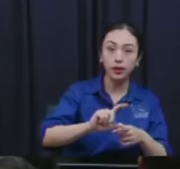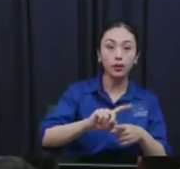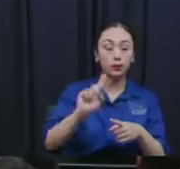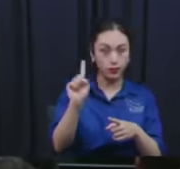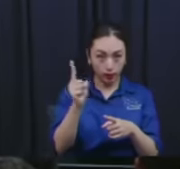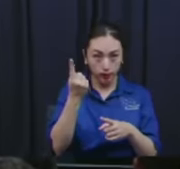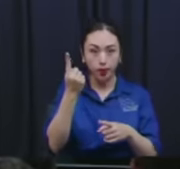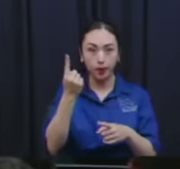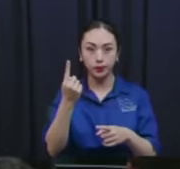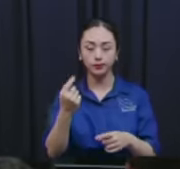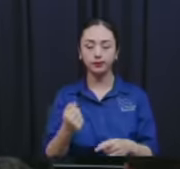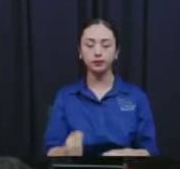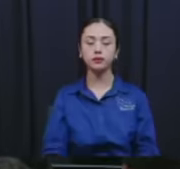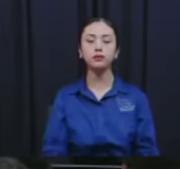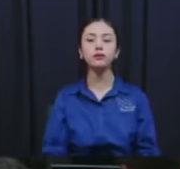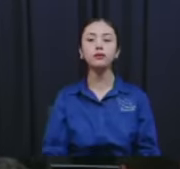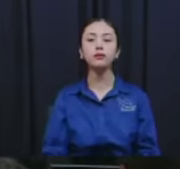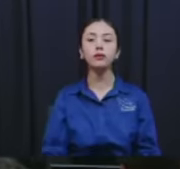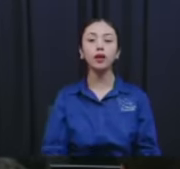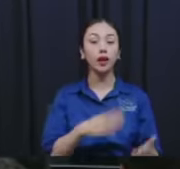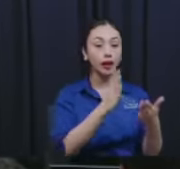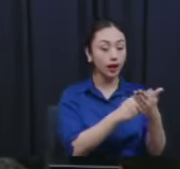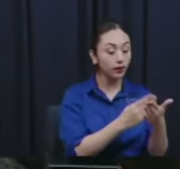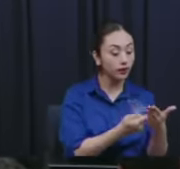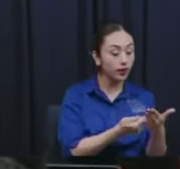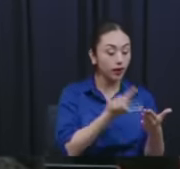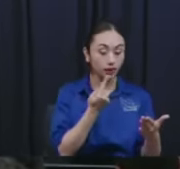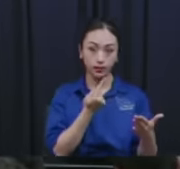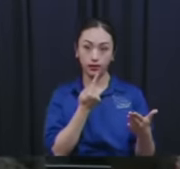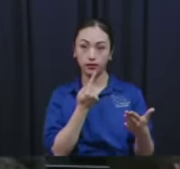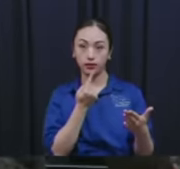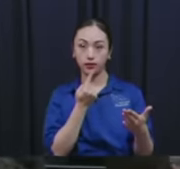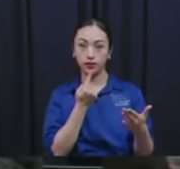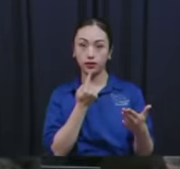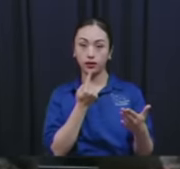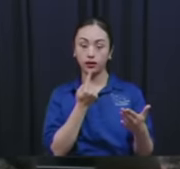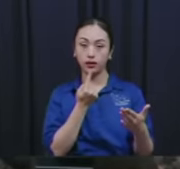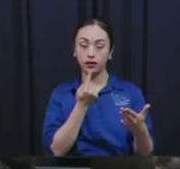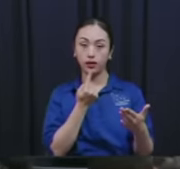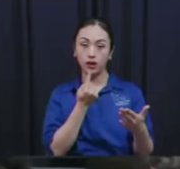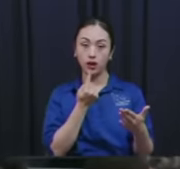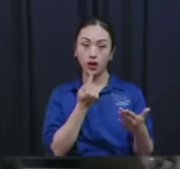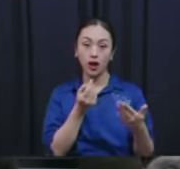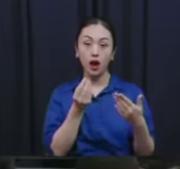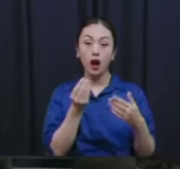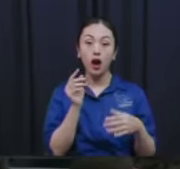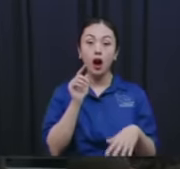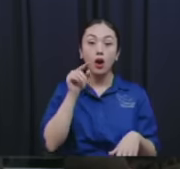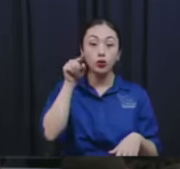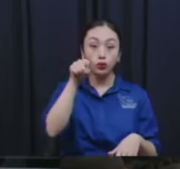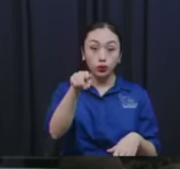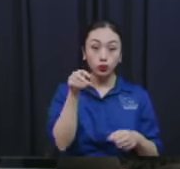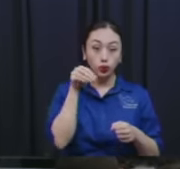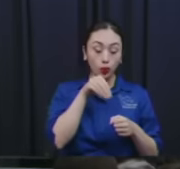aquí sobre toda cosa guardada Guarda tu